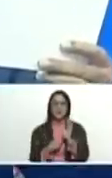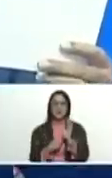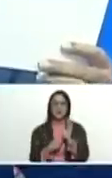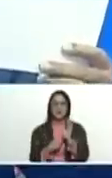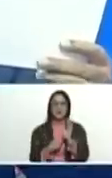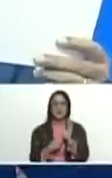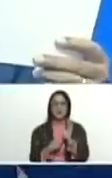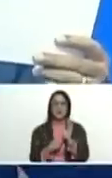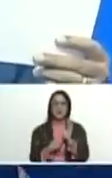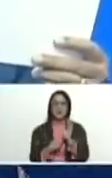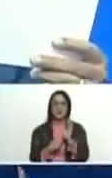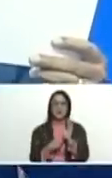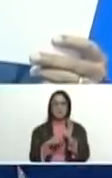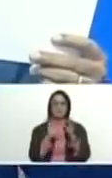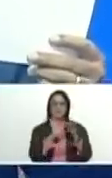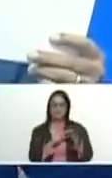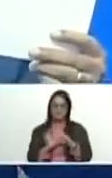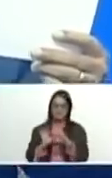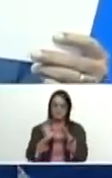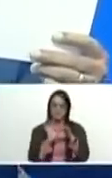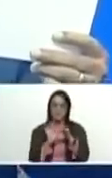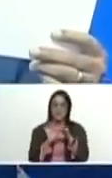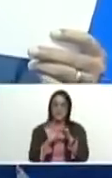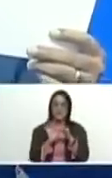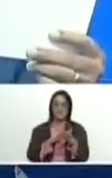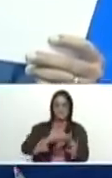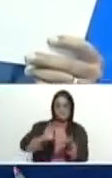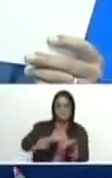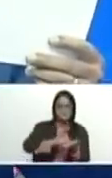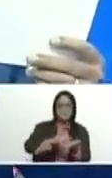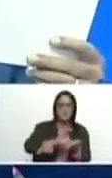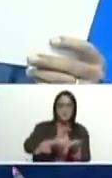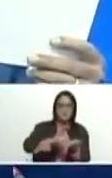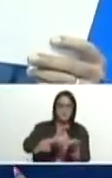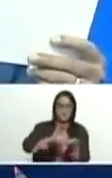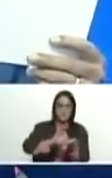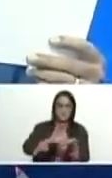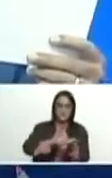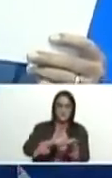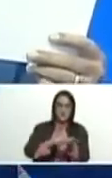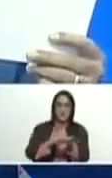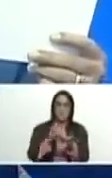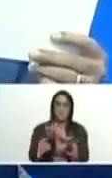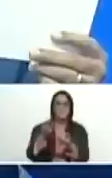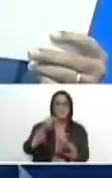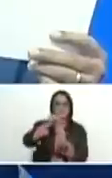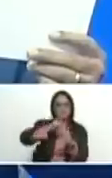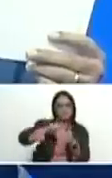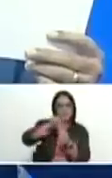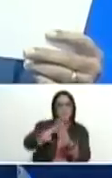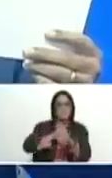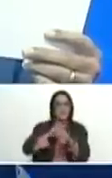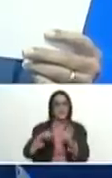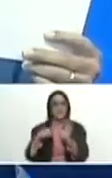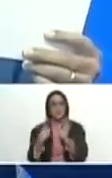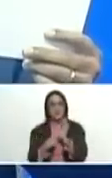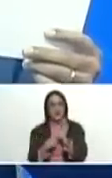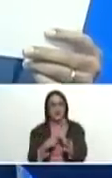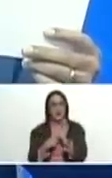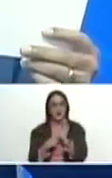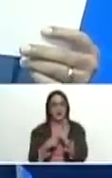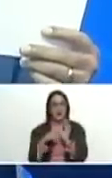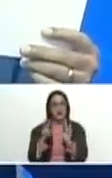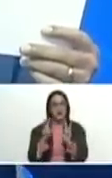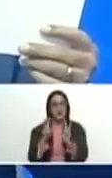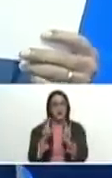a través de la consolidación con los recursos que vamos a inyectar del Fondo Autoministrado Médico Integral y de Previsión